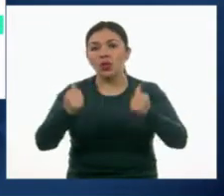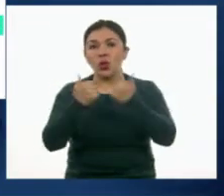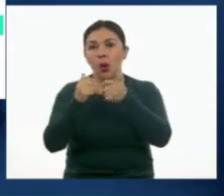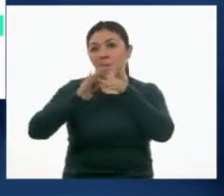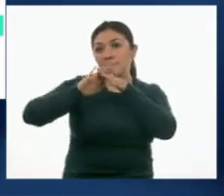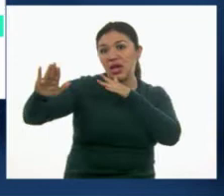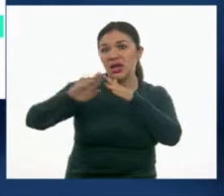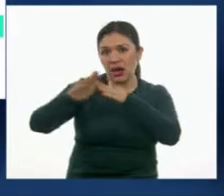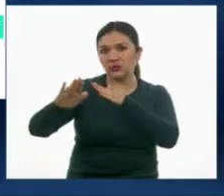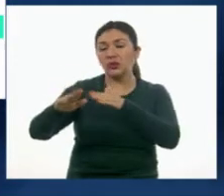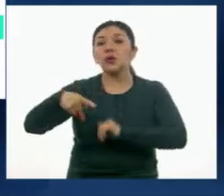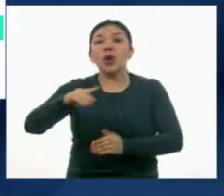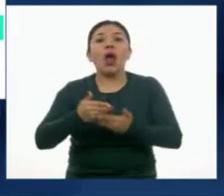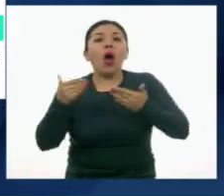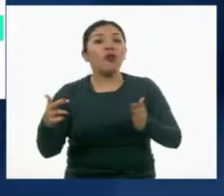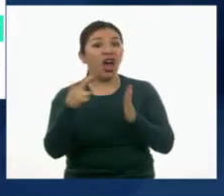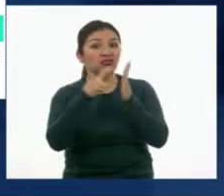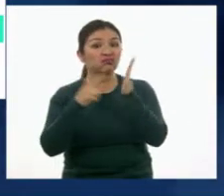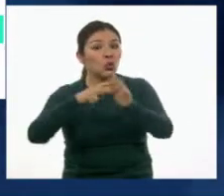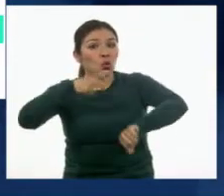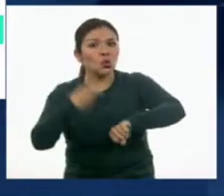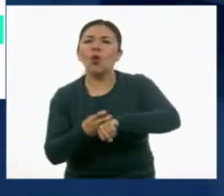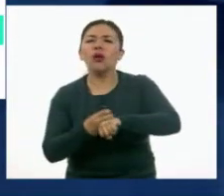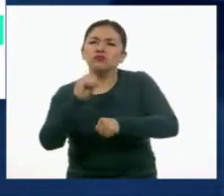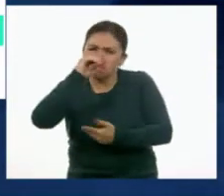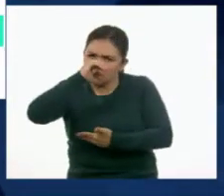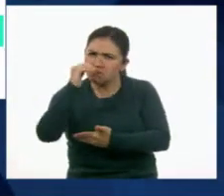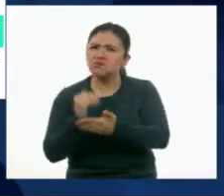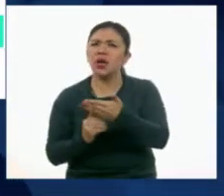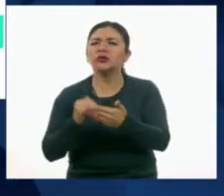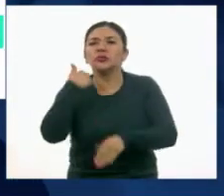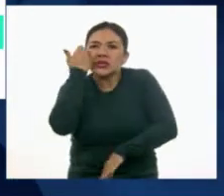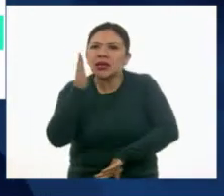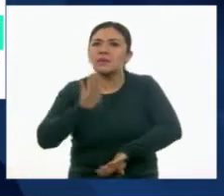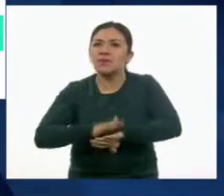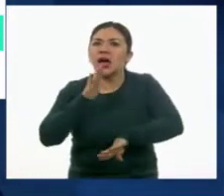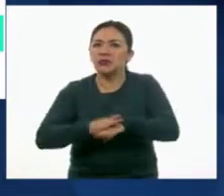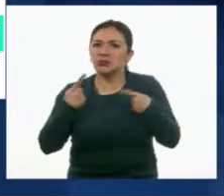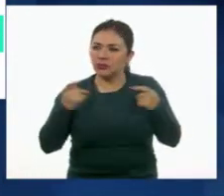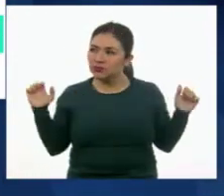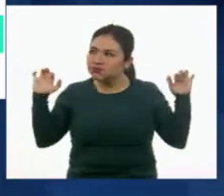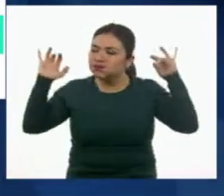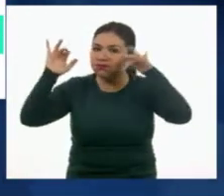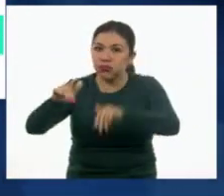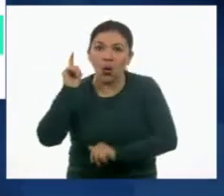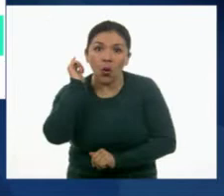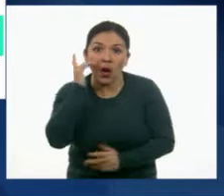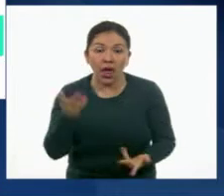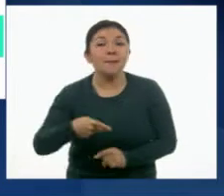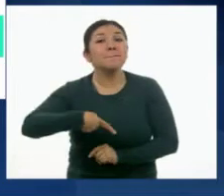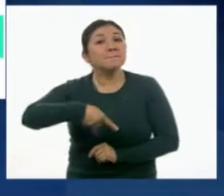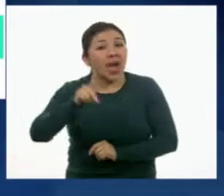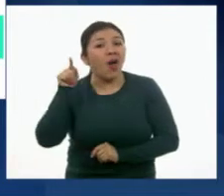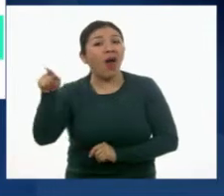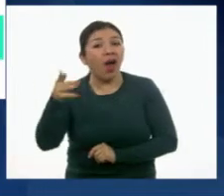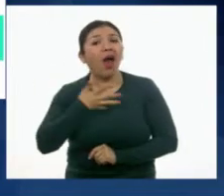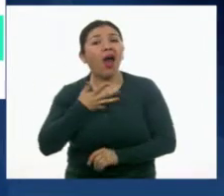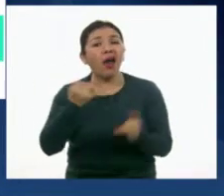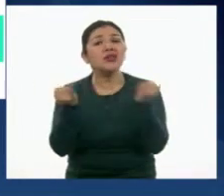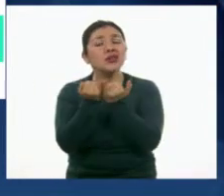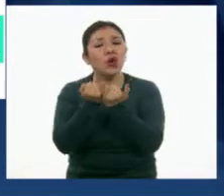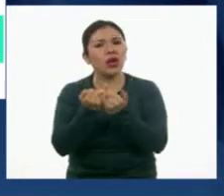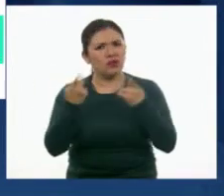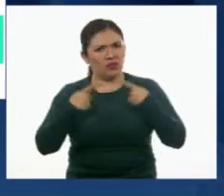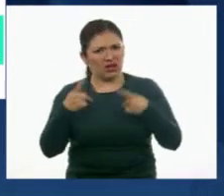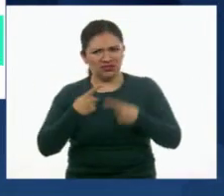inmigración, ha suavizado las reglas en los últimos años en un intento para abordar el problema. Sin embargo, también han surgido